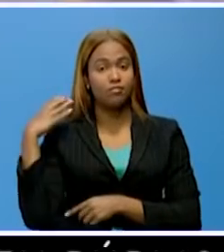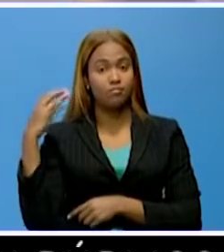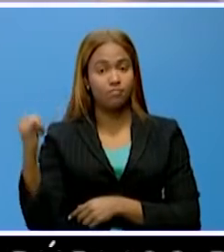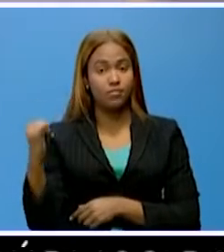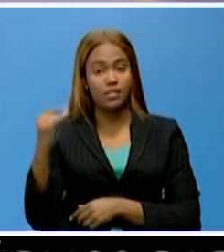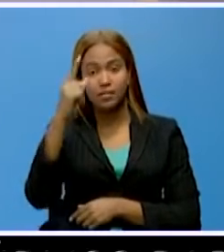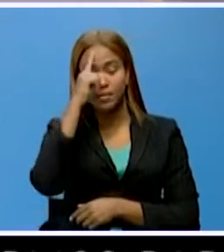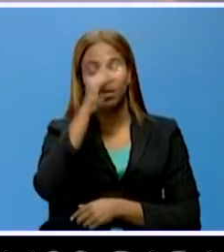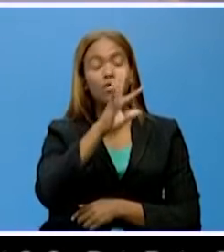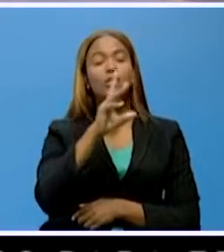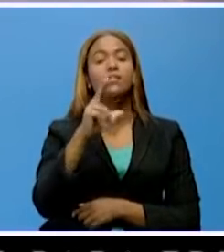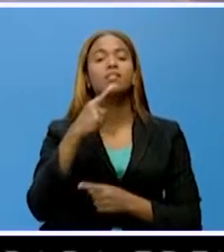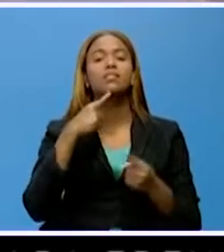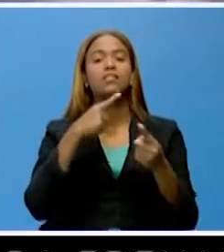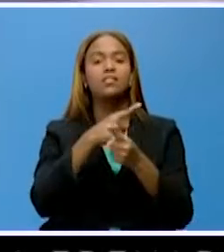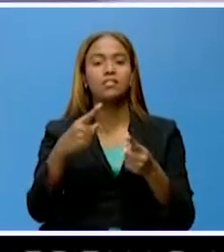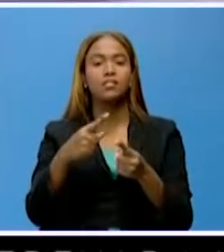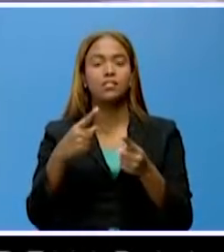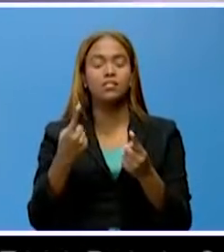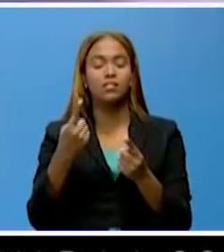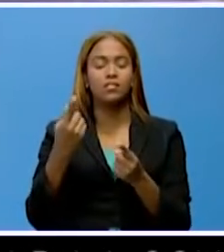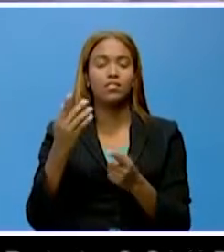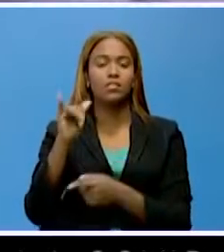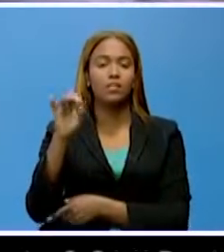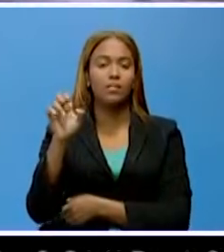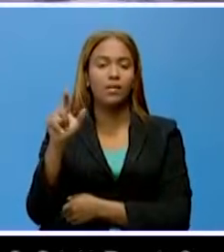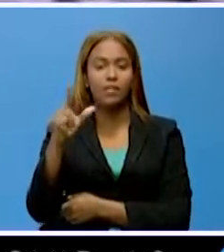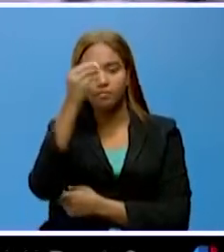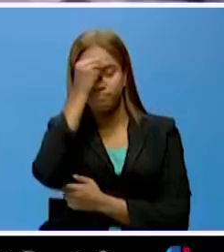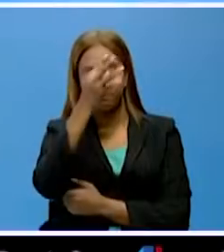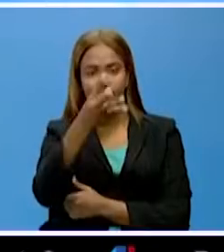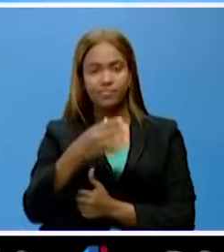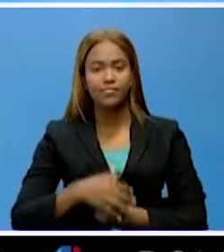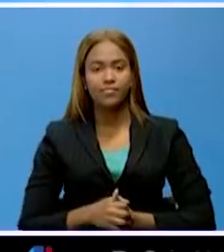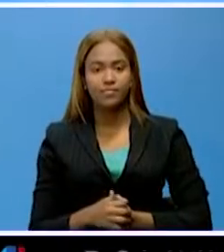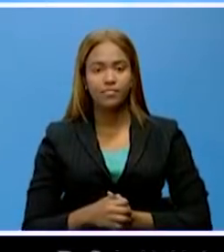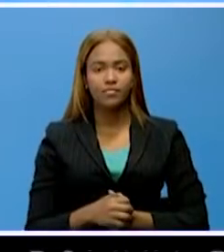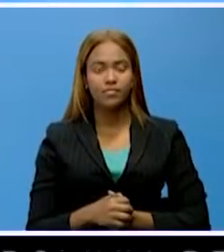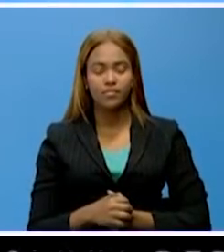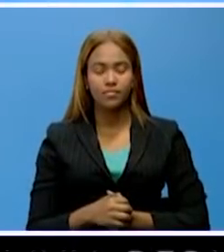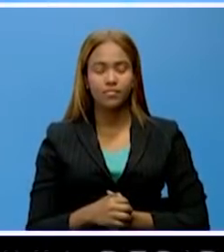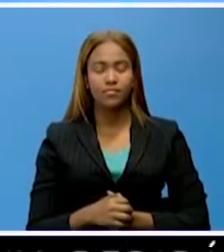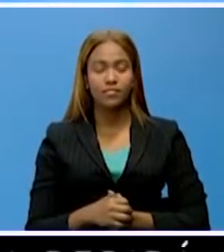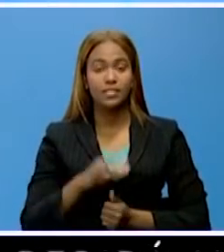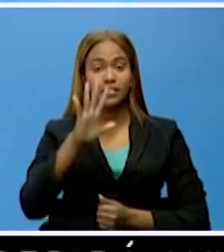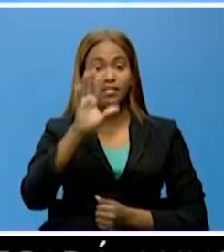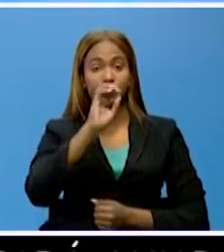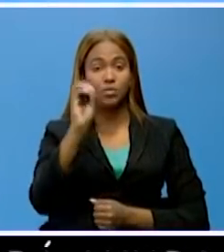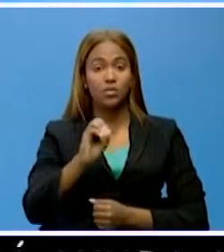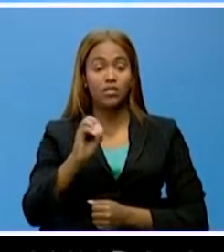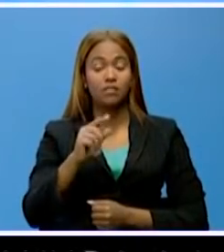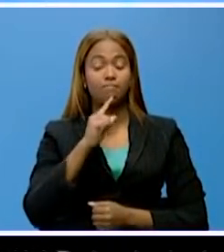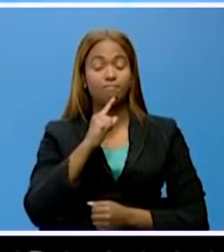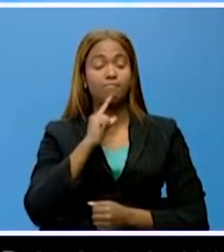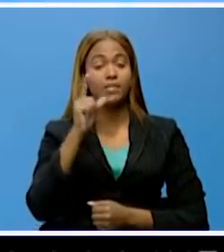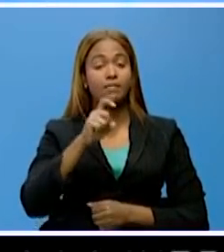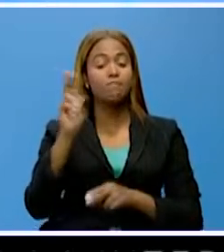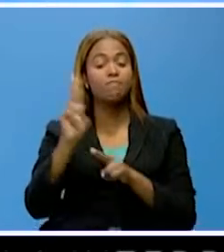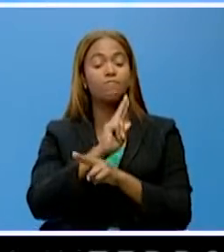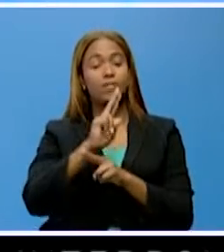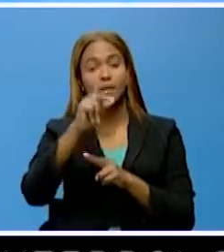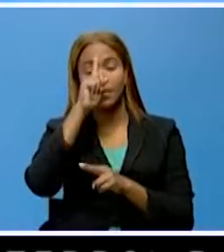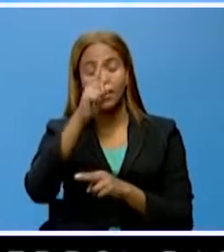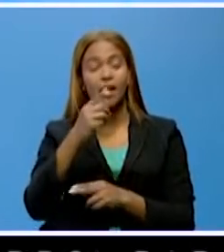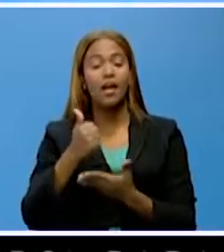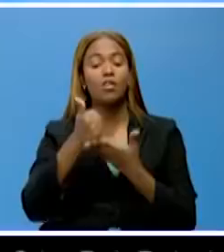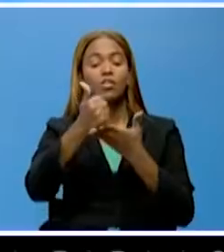Ramírez, para 4RD Noticias, José Manuel Rosario. Bueno, un 5% que por supuesto debe ser utilizado para el